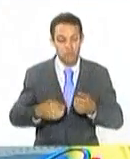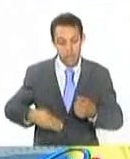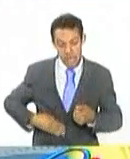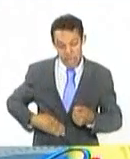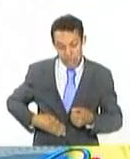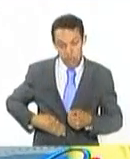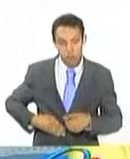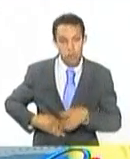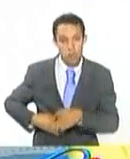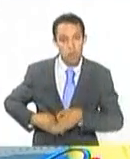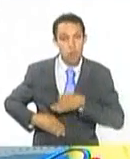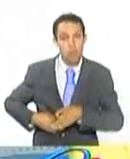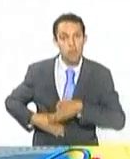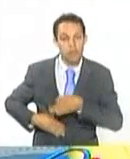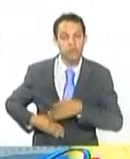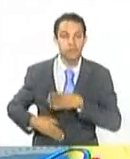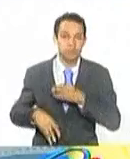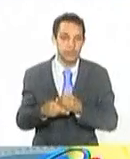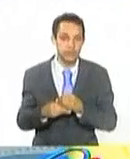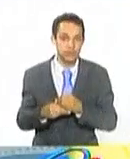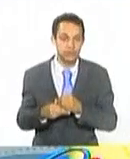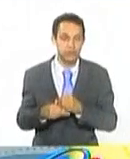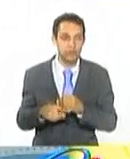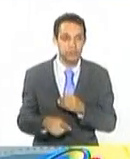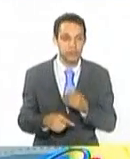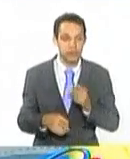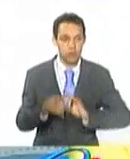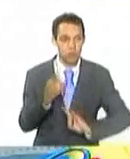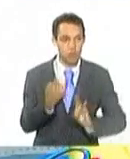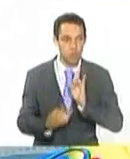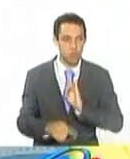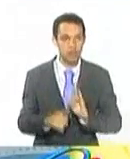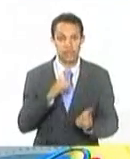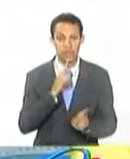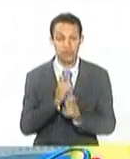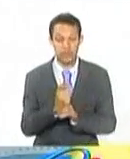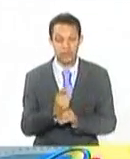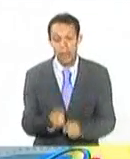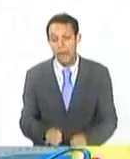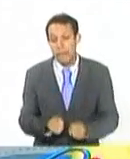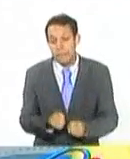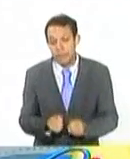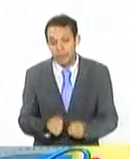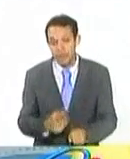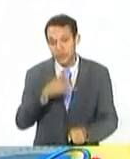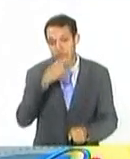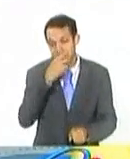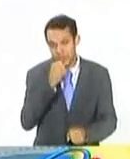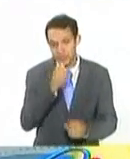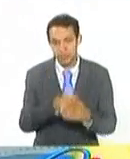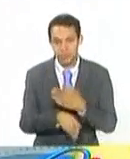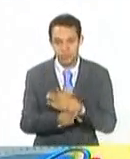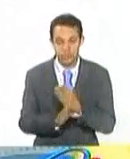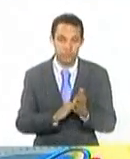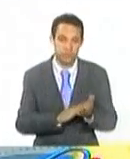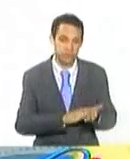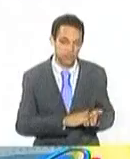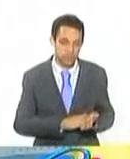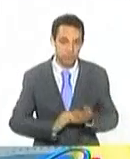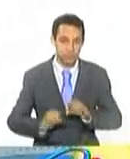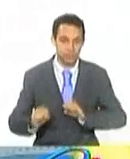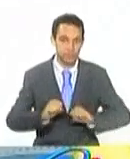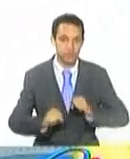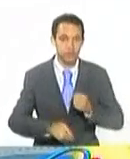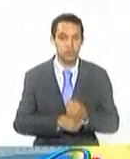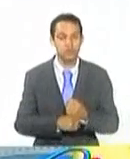hígado y así el proceso metabólico no sea tan pesado entre comillas para el sistema